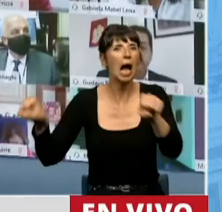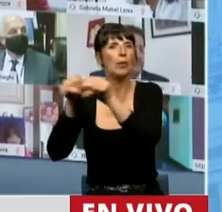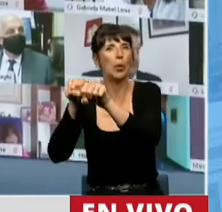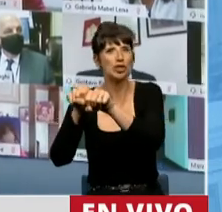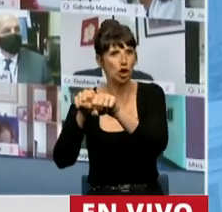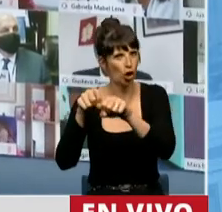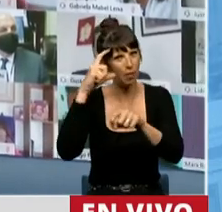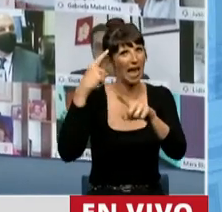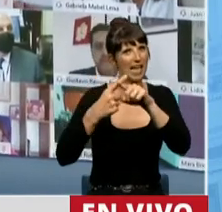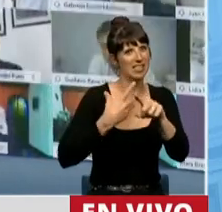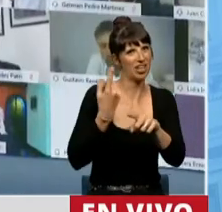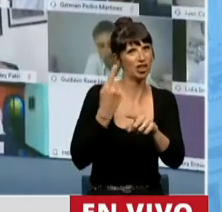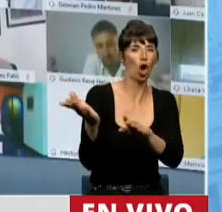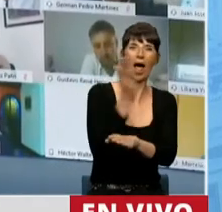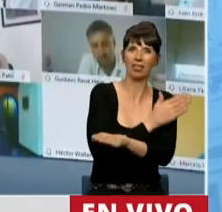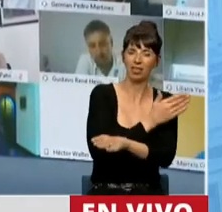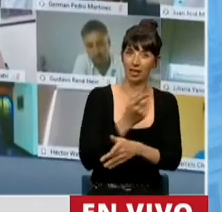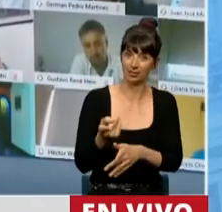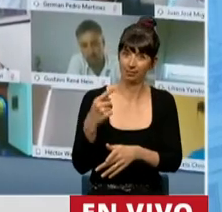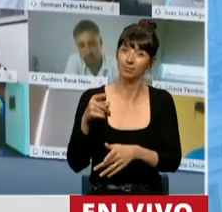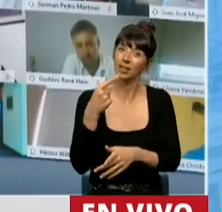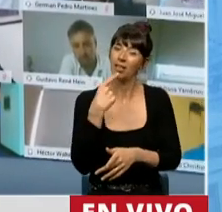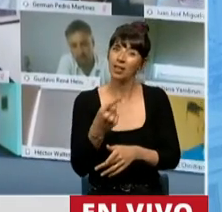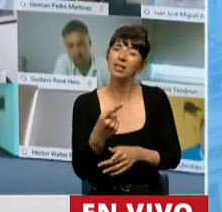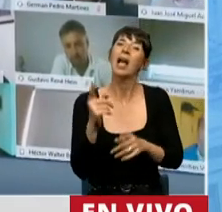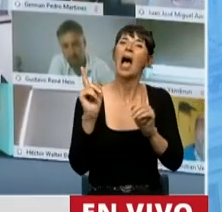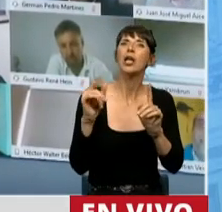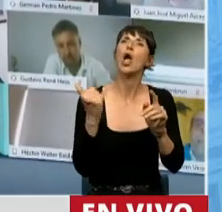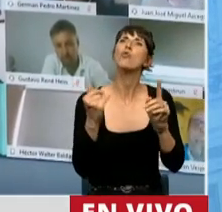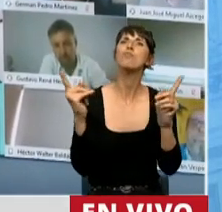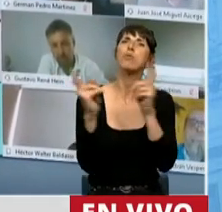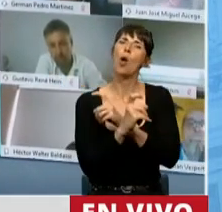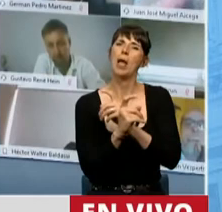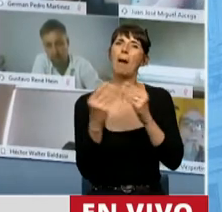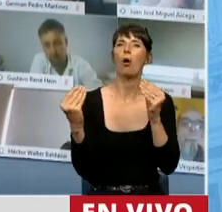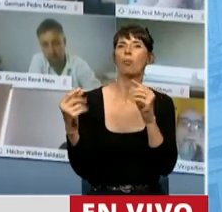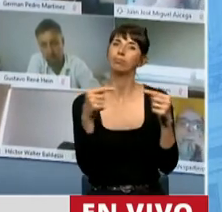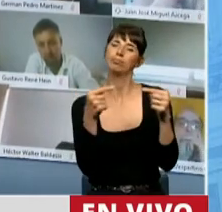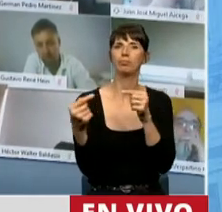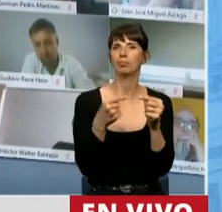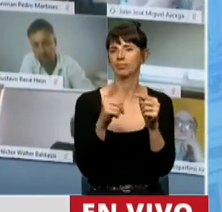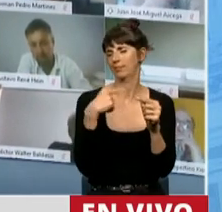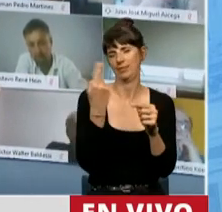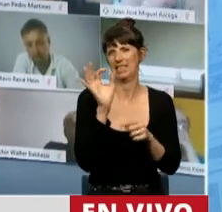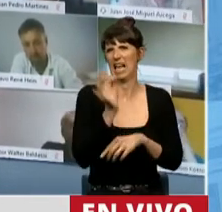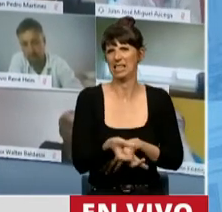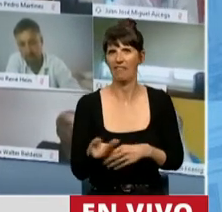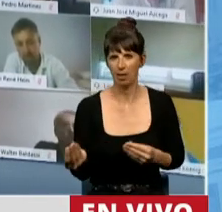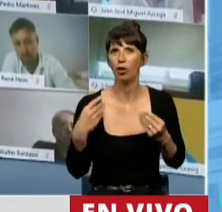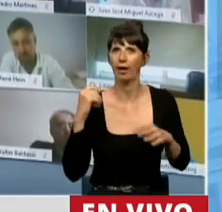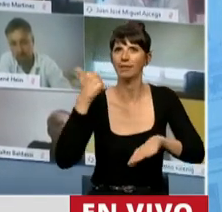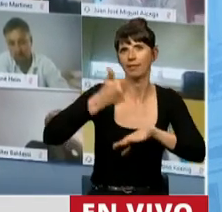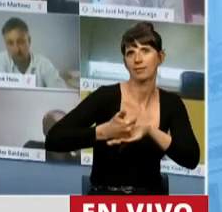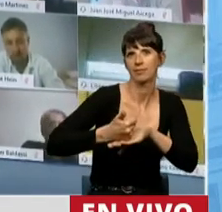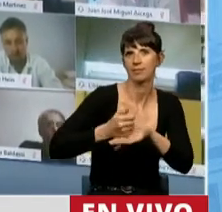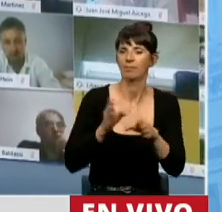director inmediatamente antes. Esto que elegantemente se dio en llamar conflicto de intereses y que todos y todas entendemos como la práctica de sentarse, Cris, de los